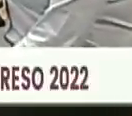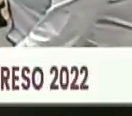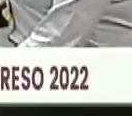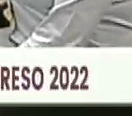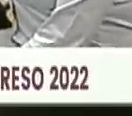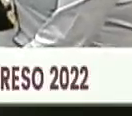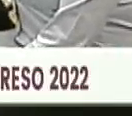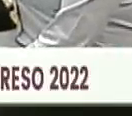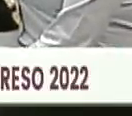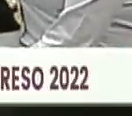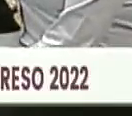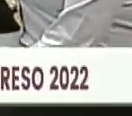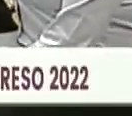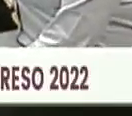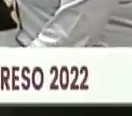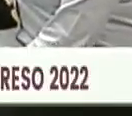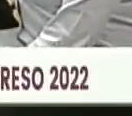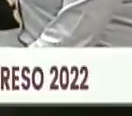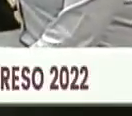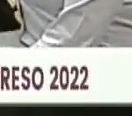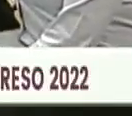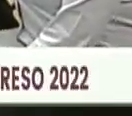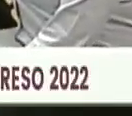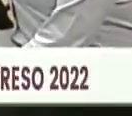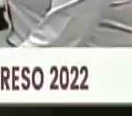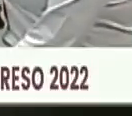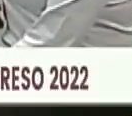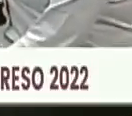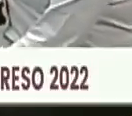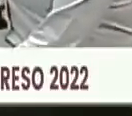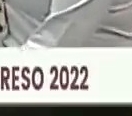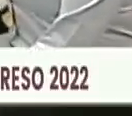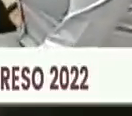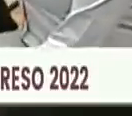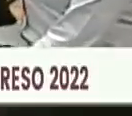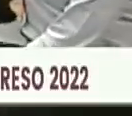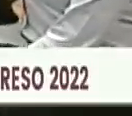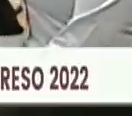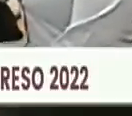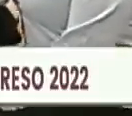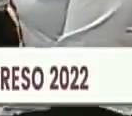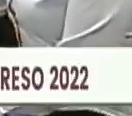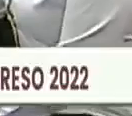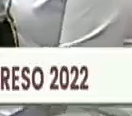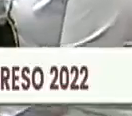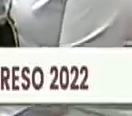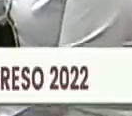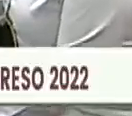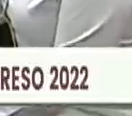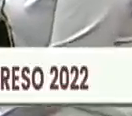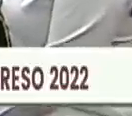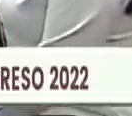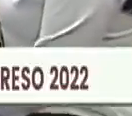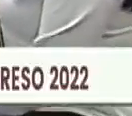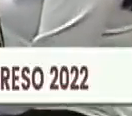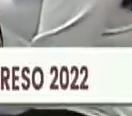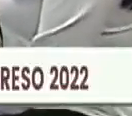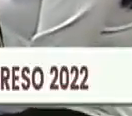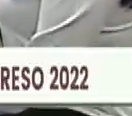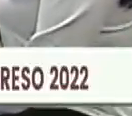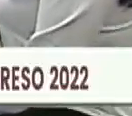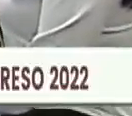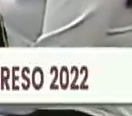mundialmente a toda la sociedad, jamás los muchachos venezolanos dejaron de estar fuera del sistema educativo. Hoy eres